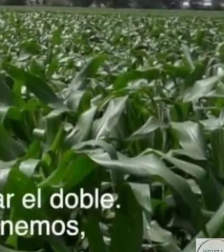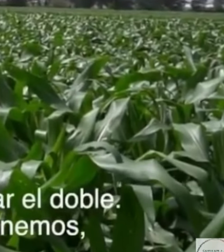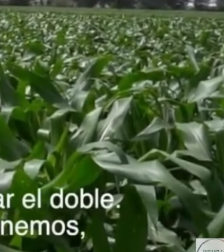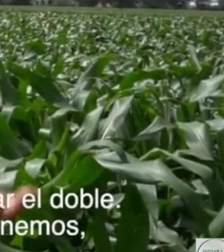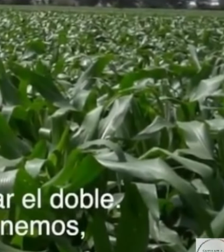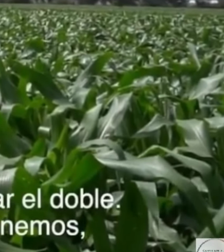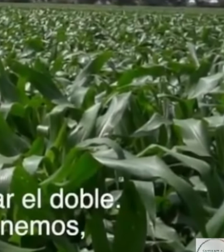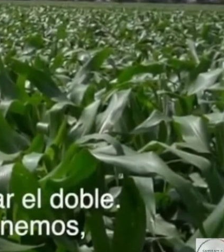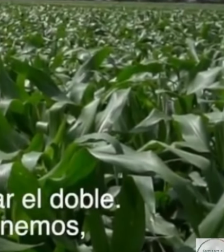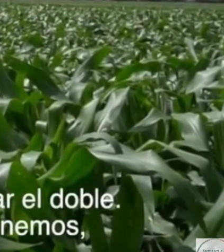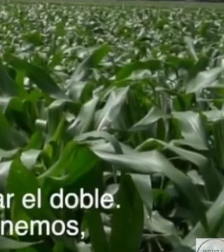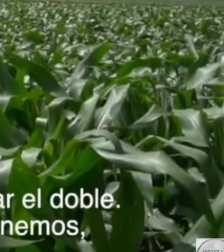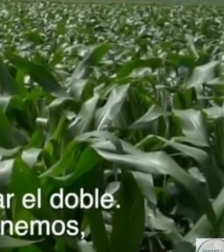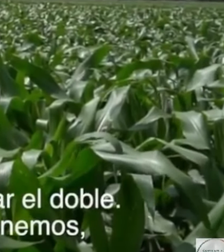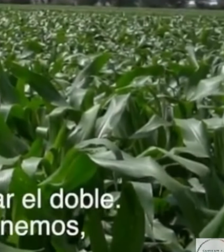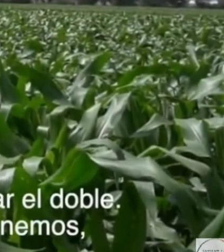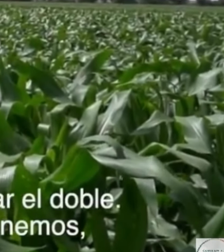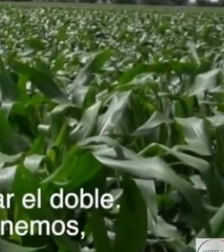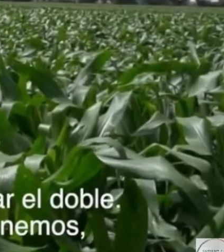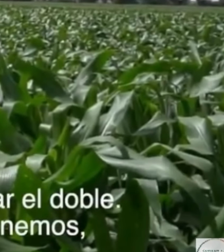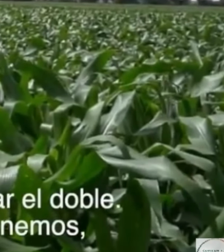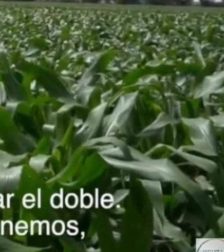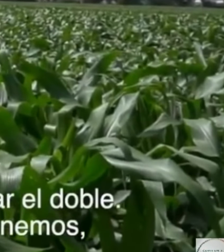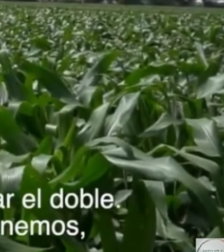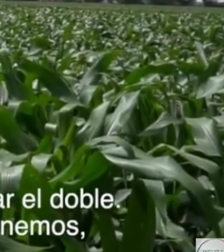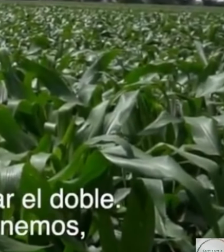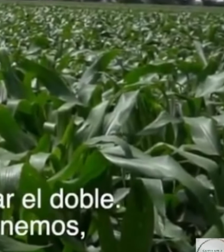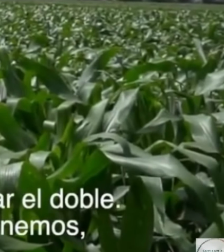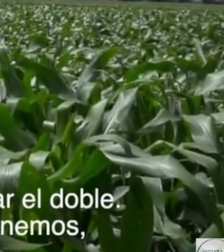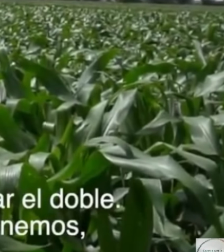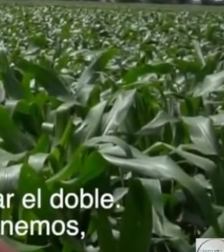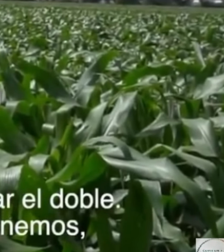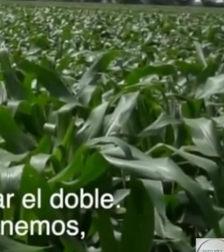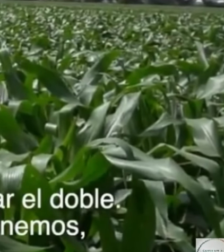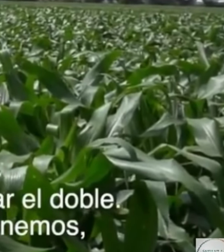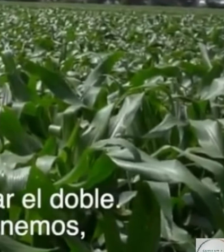va a dar 3. Y si yo la aplico fertilizante, voy a dar el doble, es el fin del fertilizante. Y